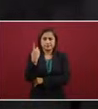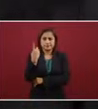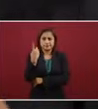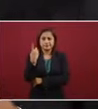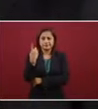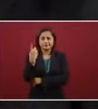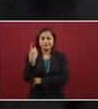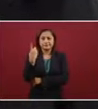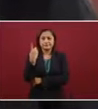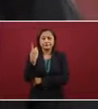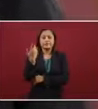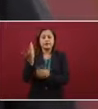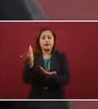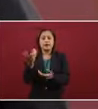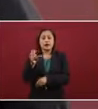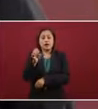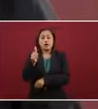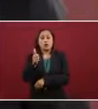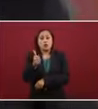Y las remesas